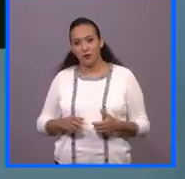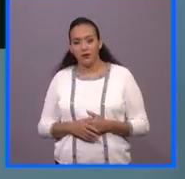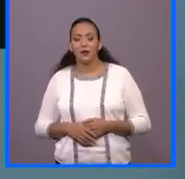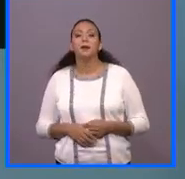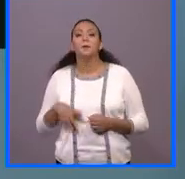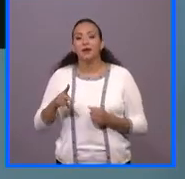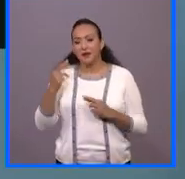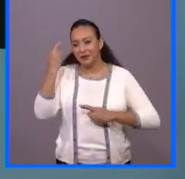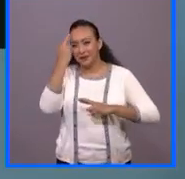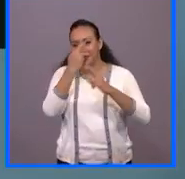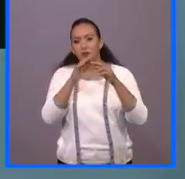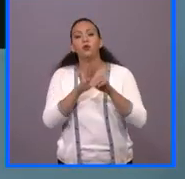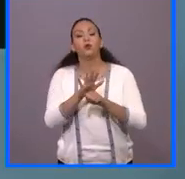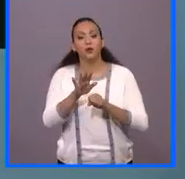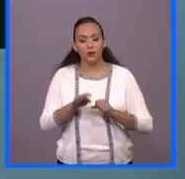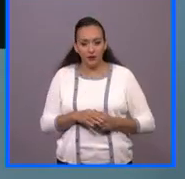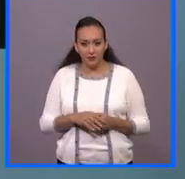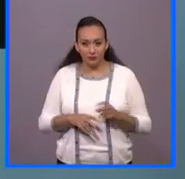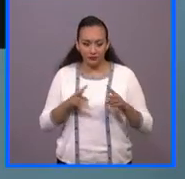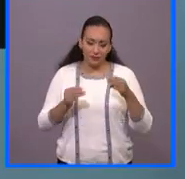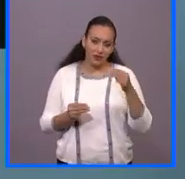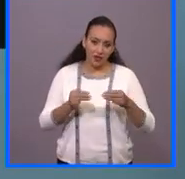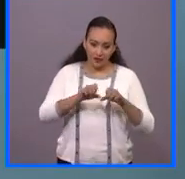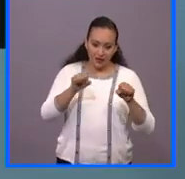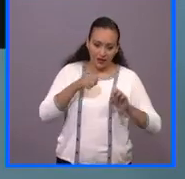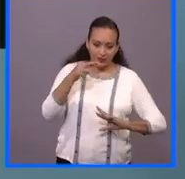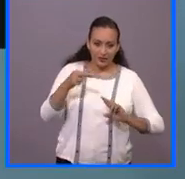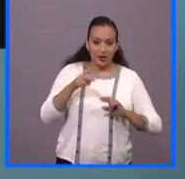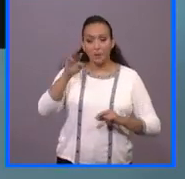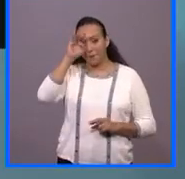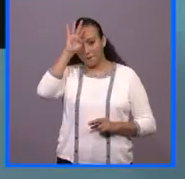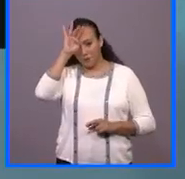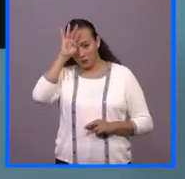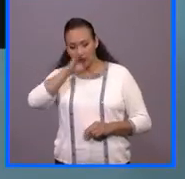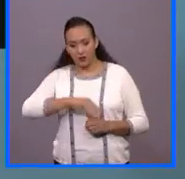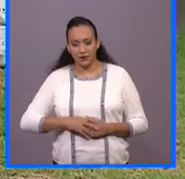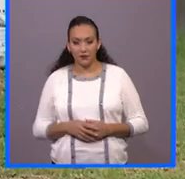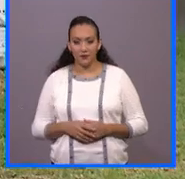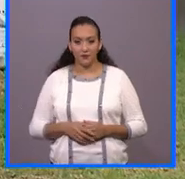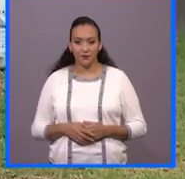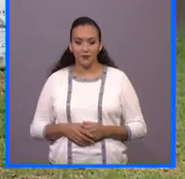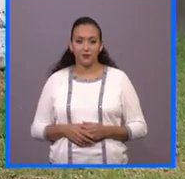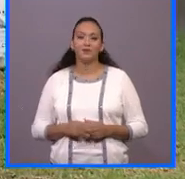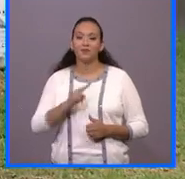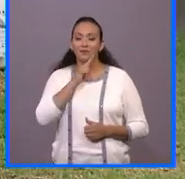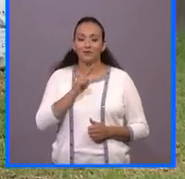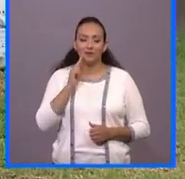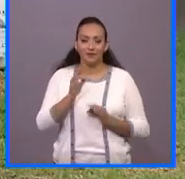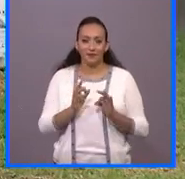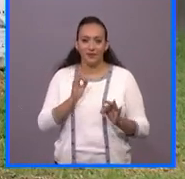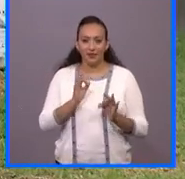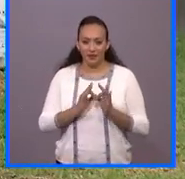los resultados de la elección extraordinaria de magistraturas de la Sala Regional Monterrey del Tribunal Electoral. Para el canal del